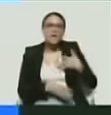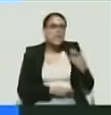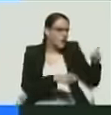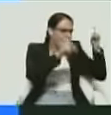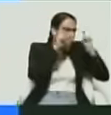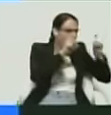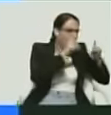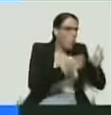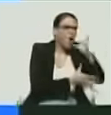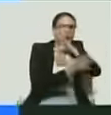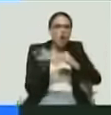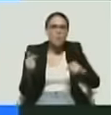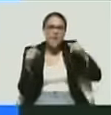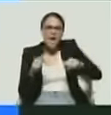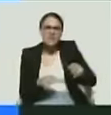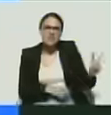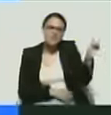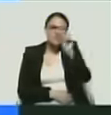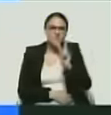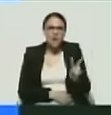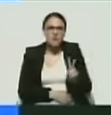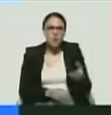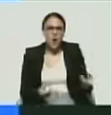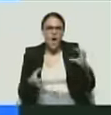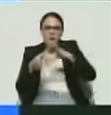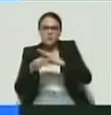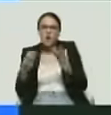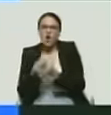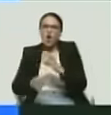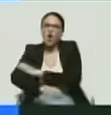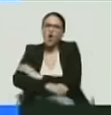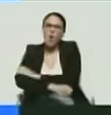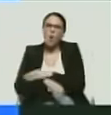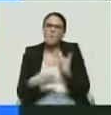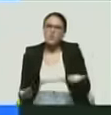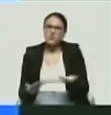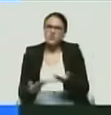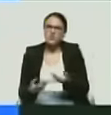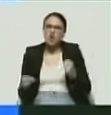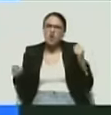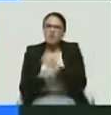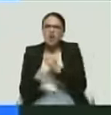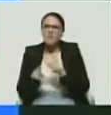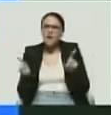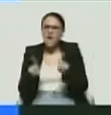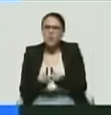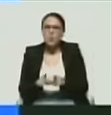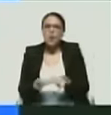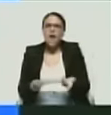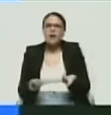fascismo absurdo, criminal. Un fascismo que además